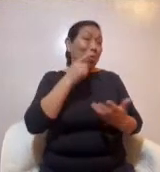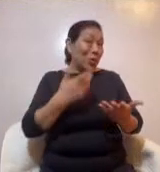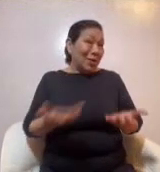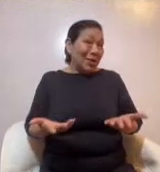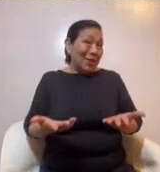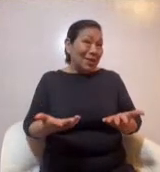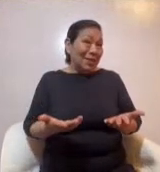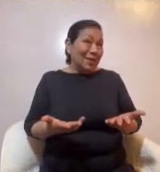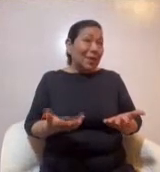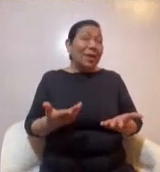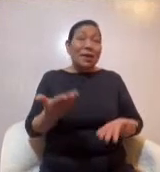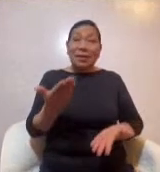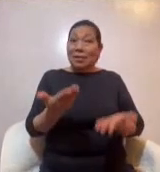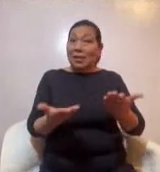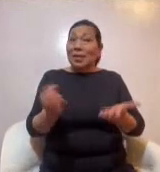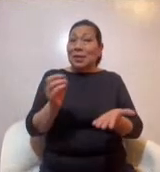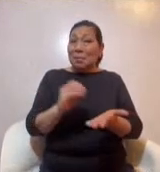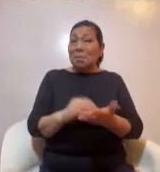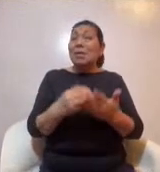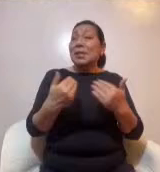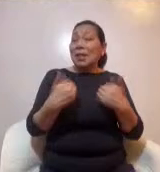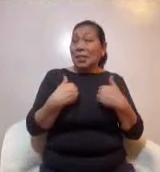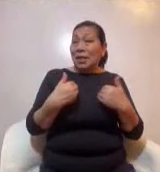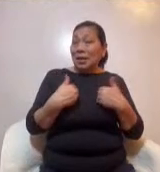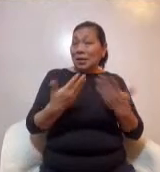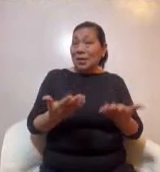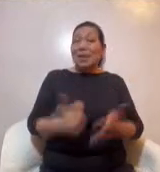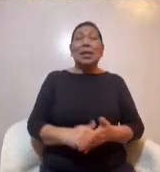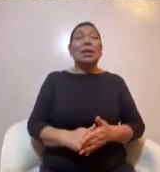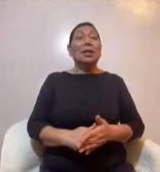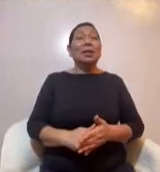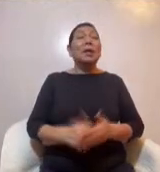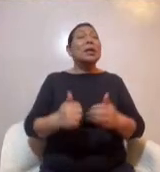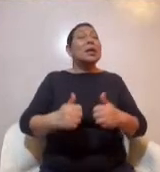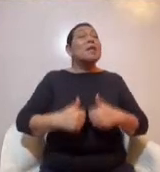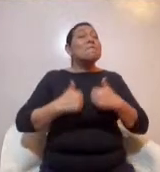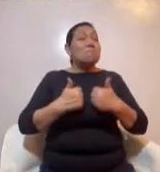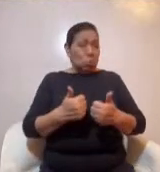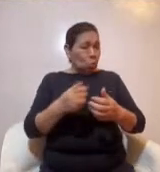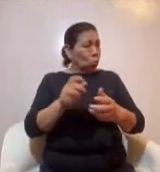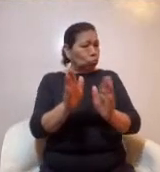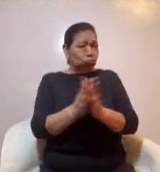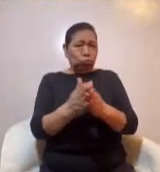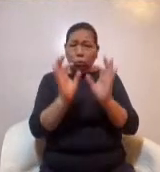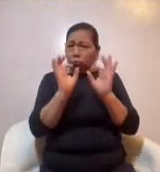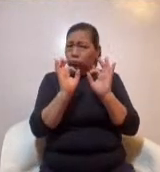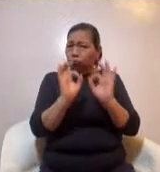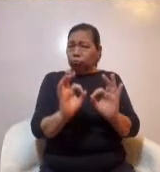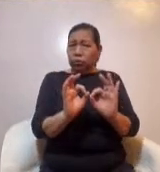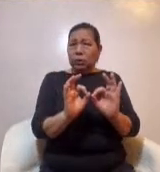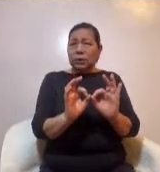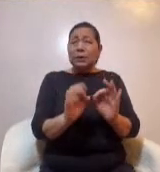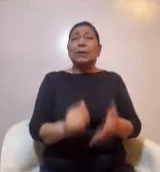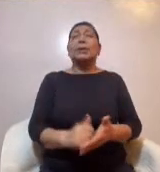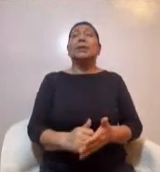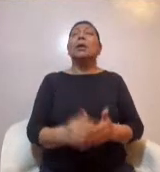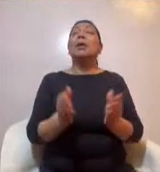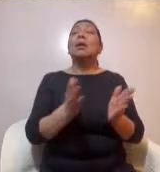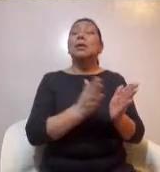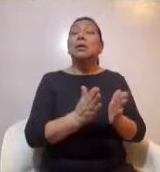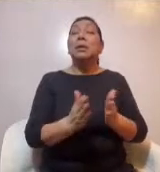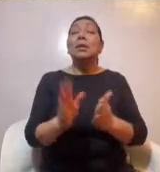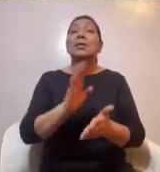esta mujer que además tenía una residencia regular y que por